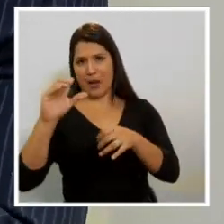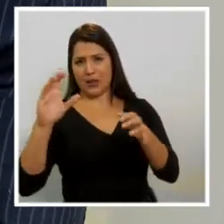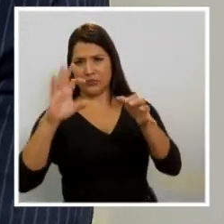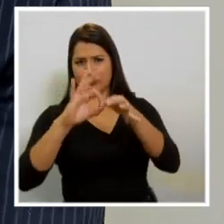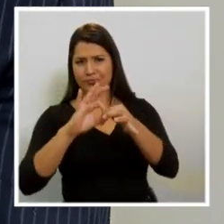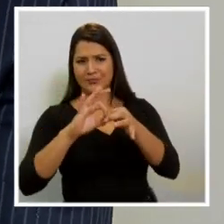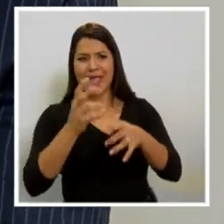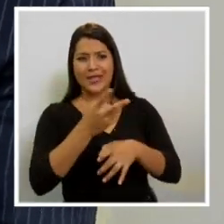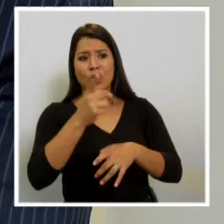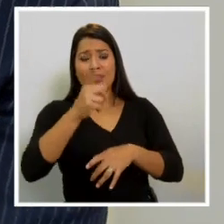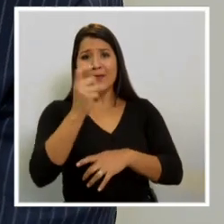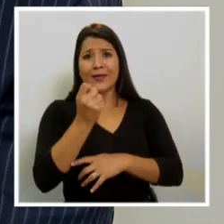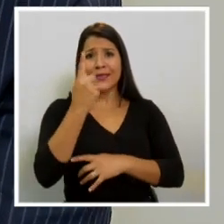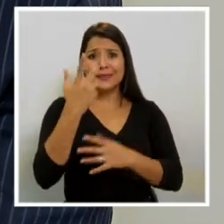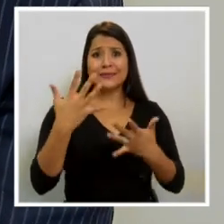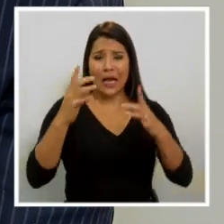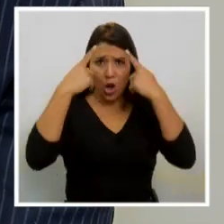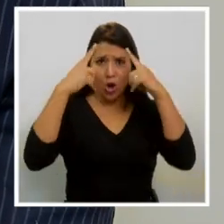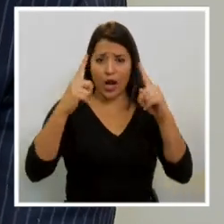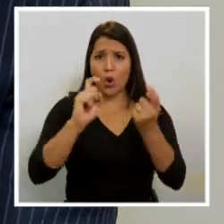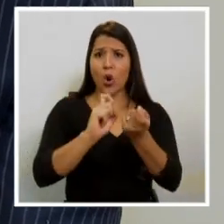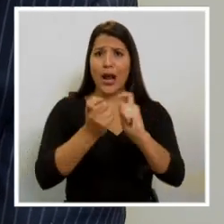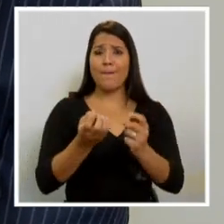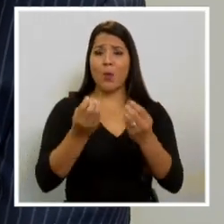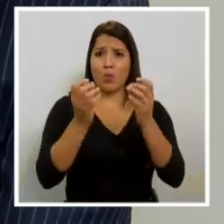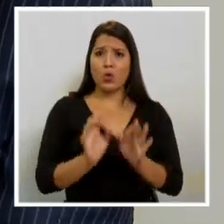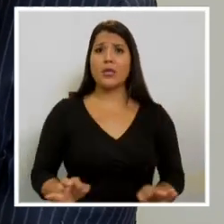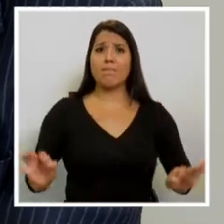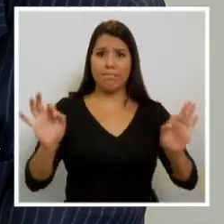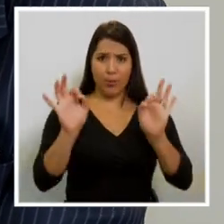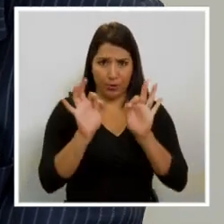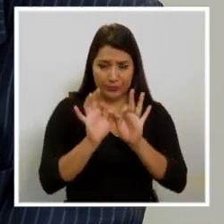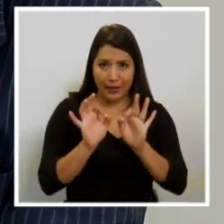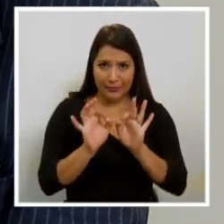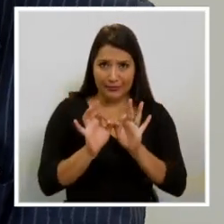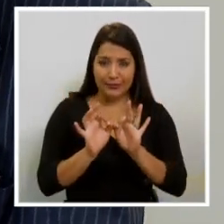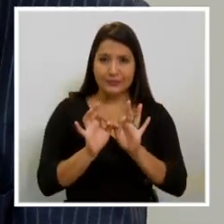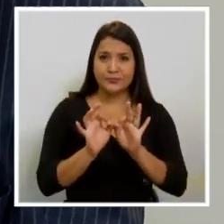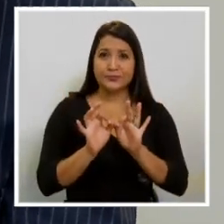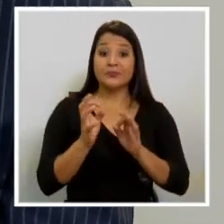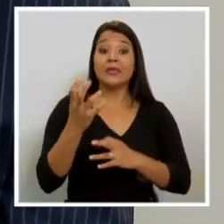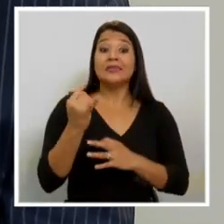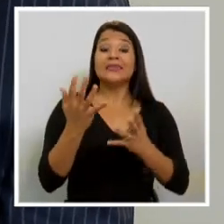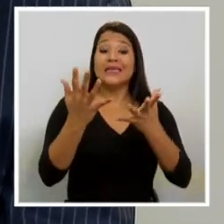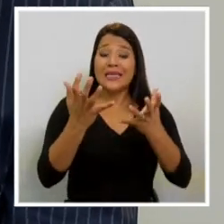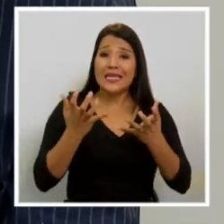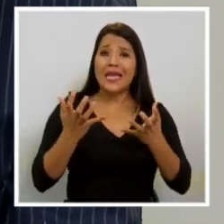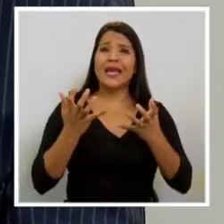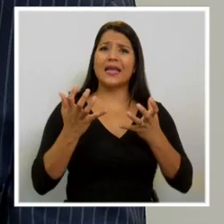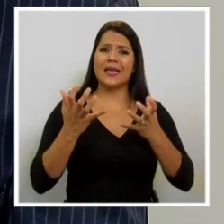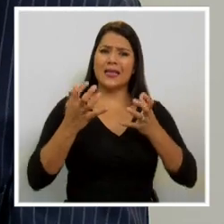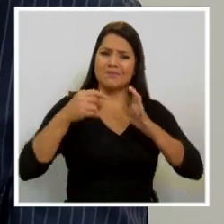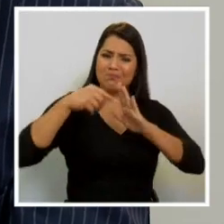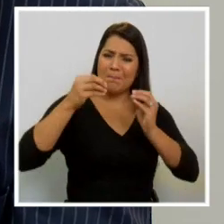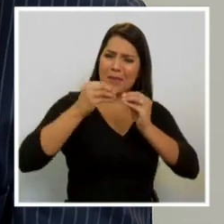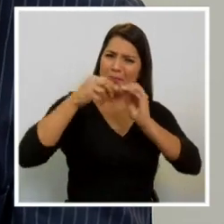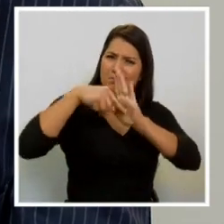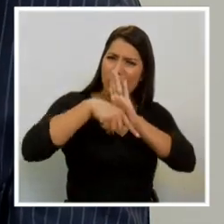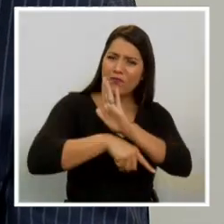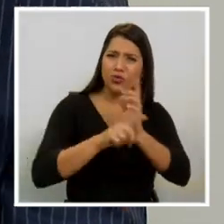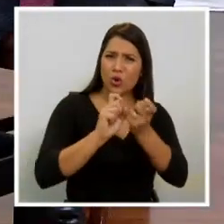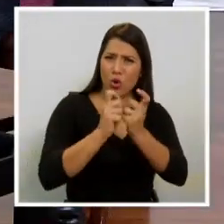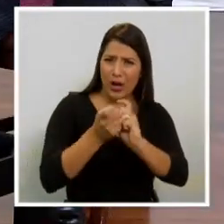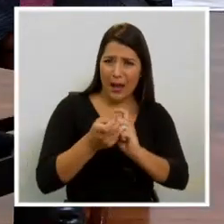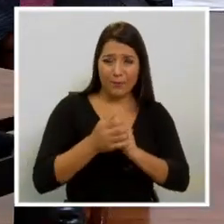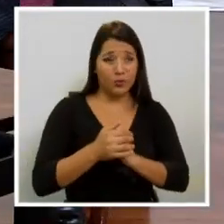han hecho cambios ya significativos, que el querer ampliar y profundizar estos cambios podría generar... Esa es la agenda de